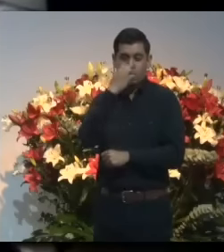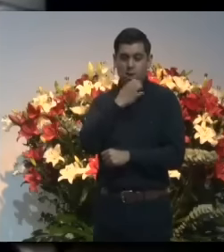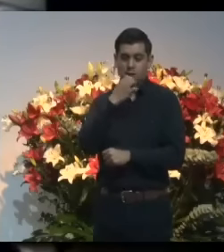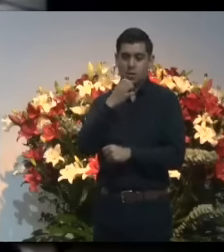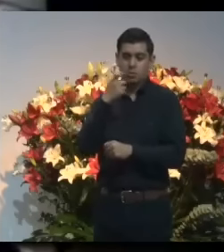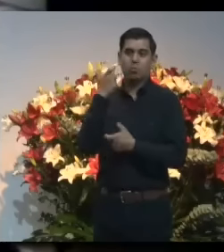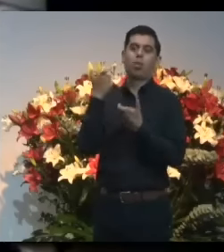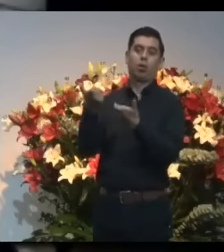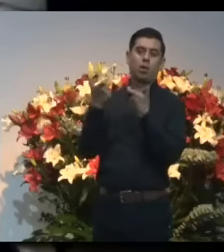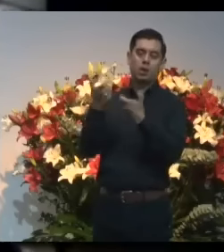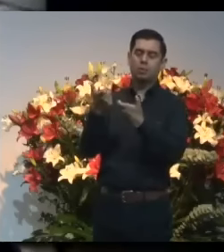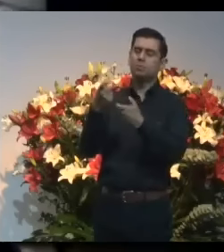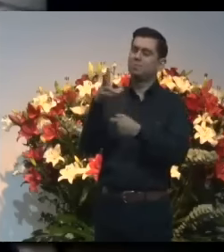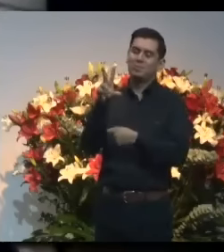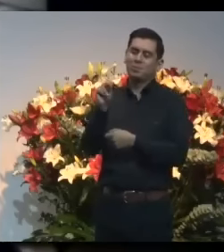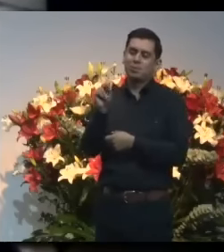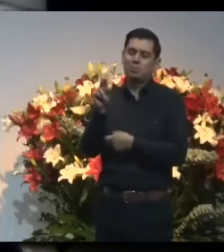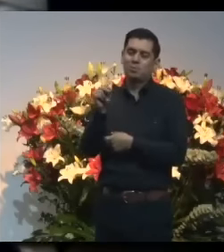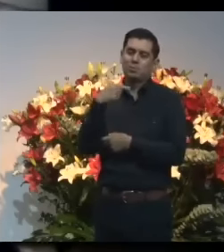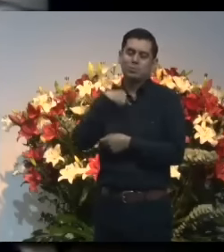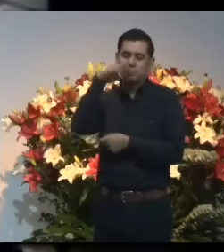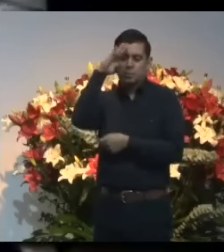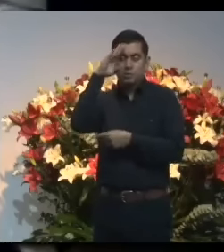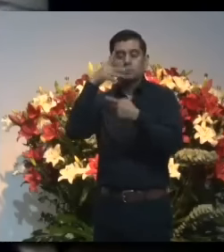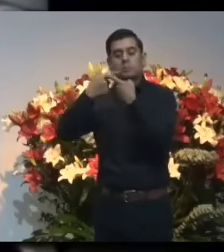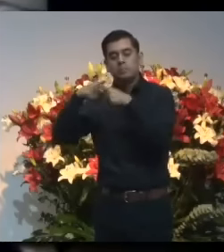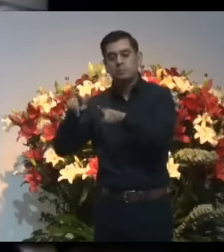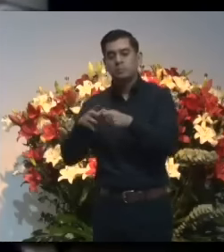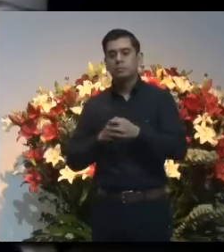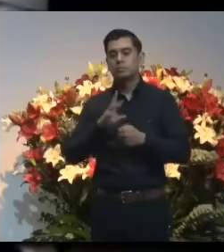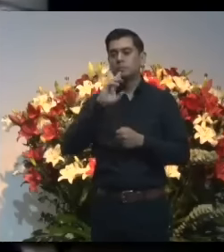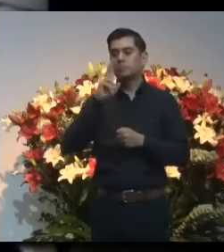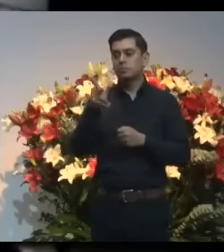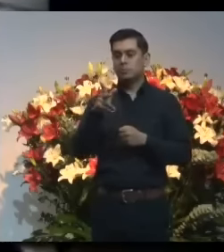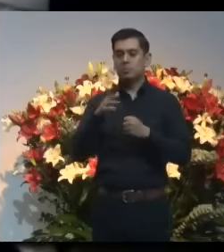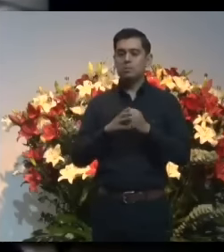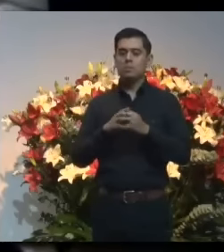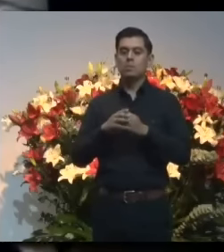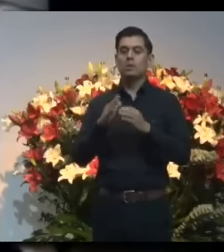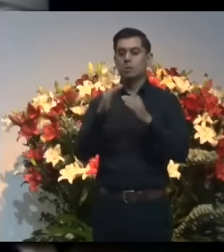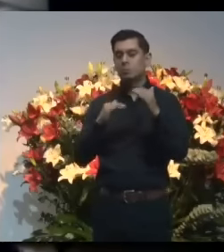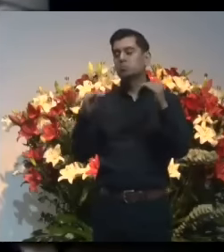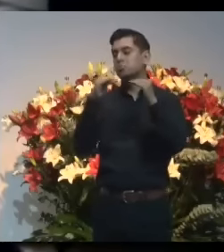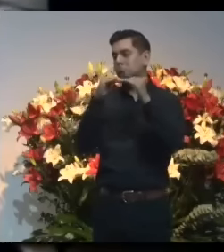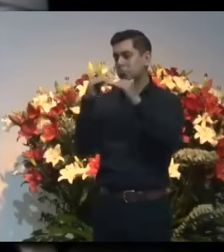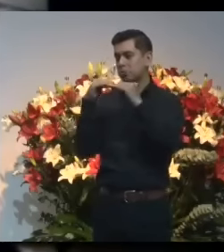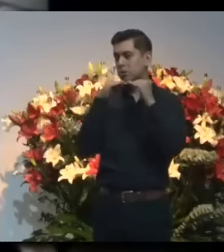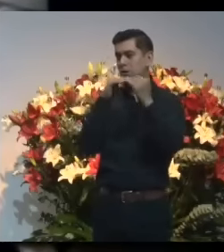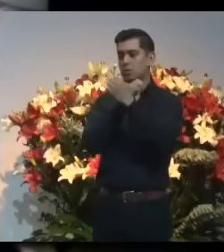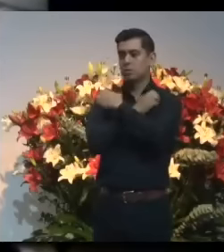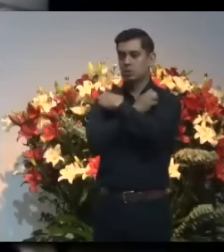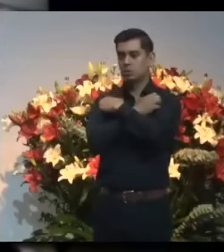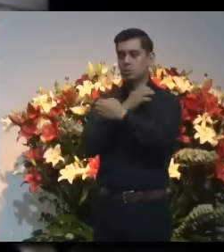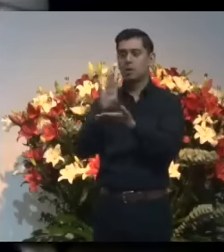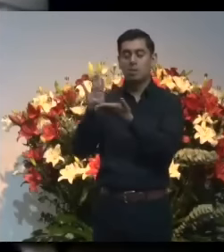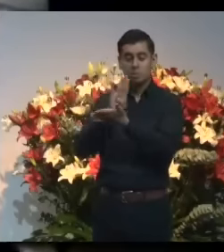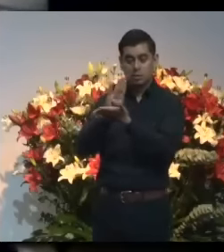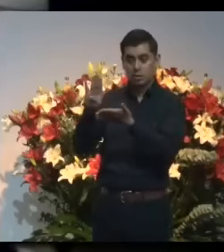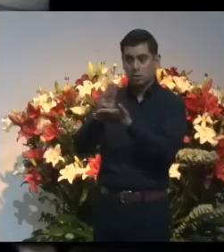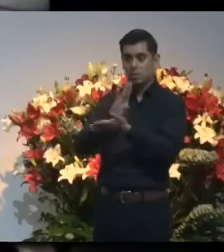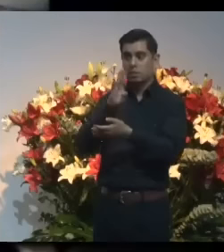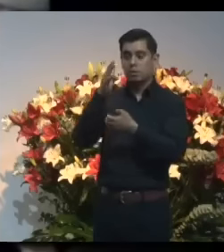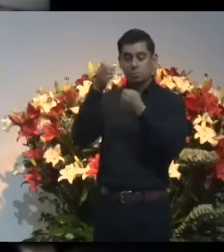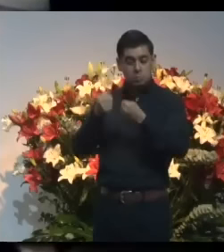son ricos, a mí me parece que no es adecuado. Entonces, mejoremos la educación en general, pero la beca sí estoy convencida que debe ser